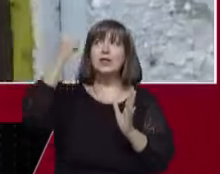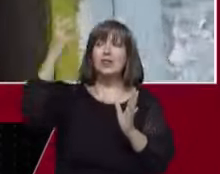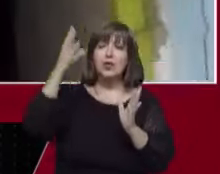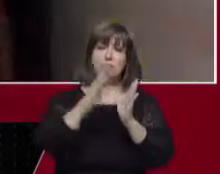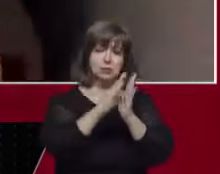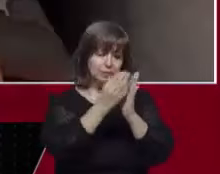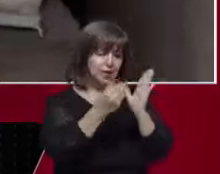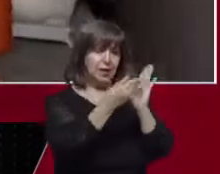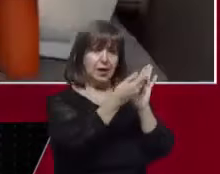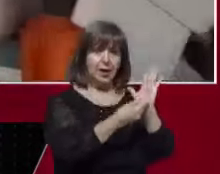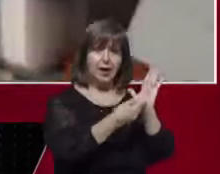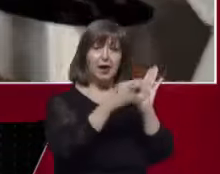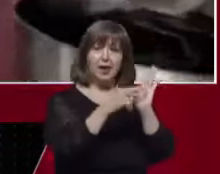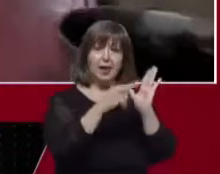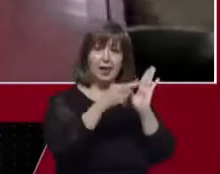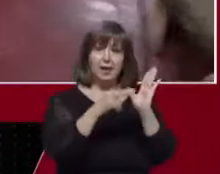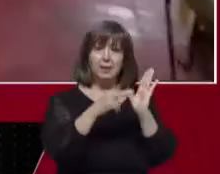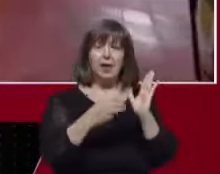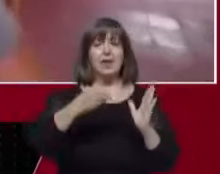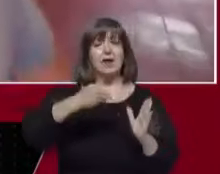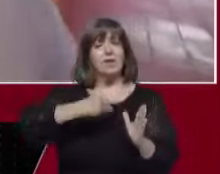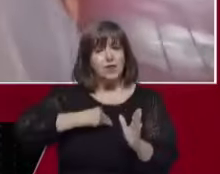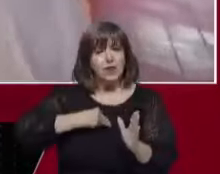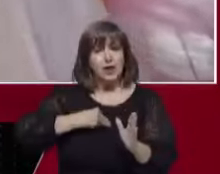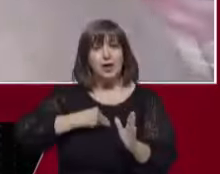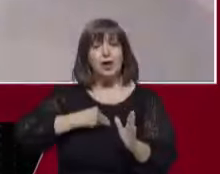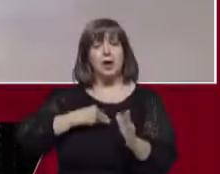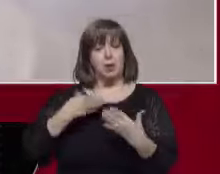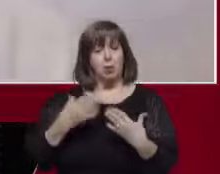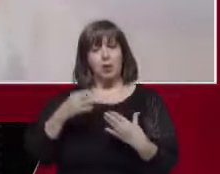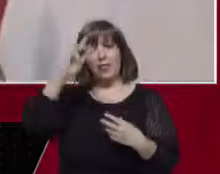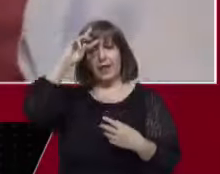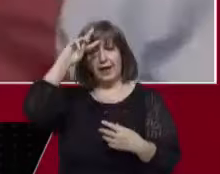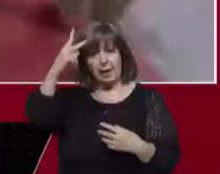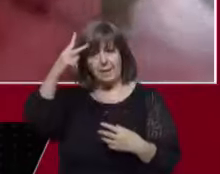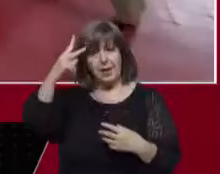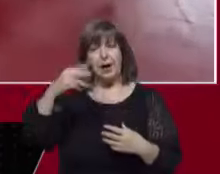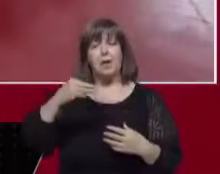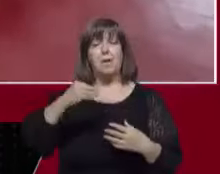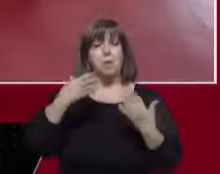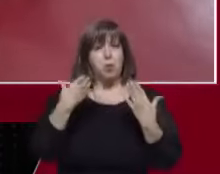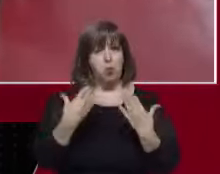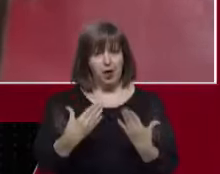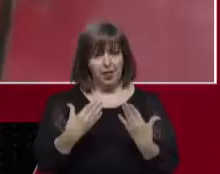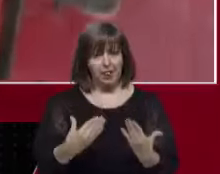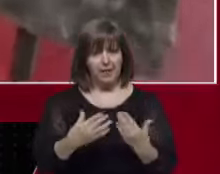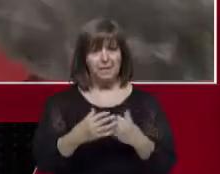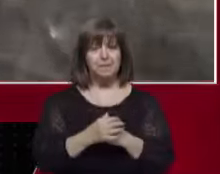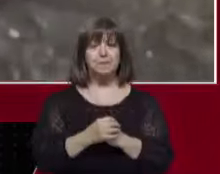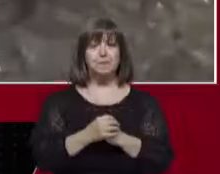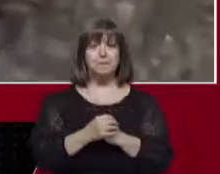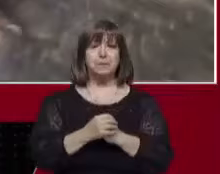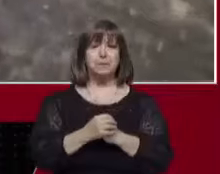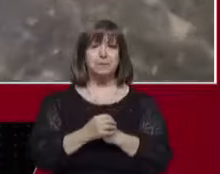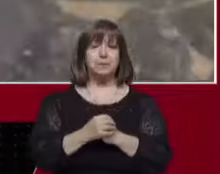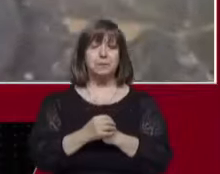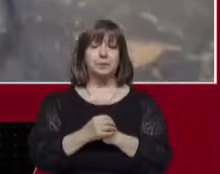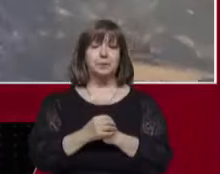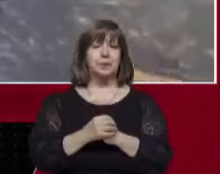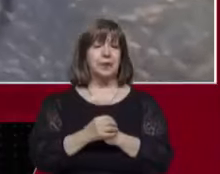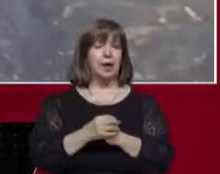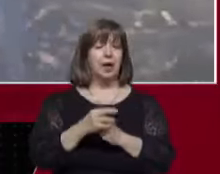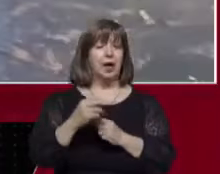salir adelante. Gracias, José. Impresionante la historia. Gracias a ustedes. Mientras hablamos me van a decir si está el teléfono de Romar, pero me